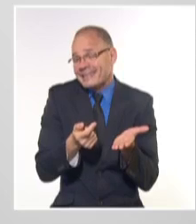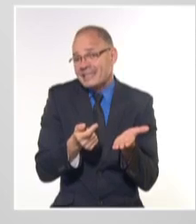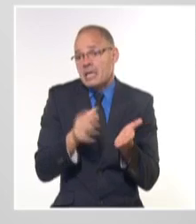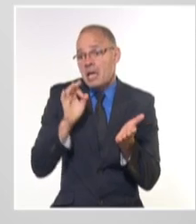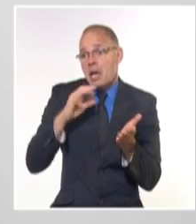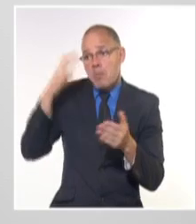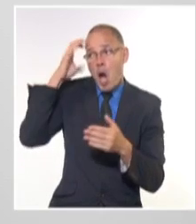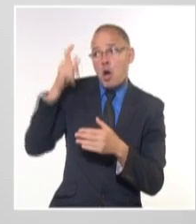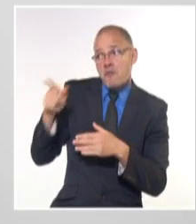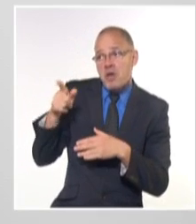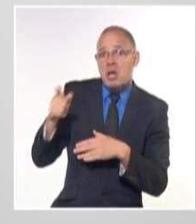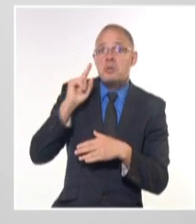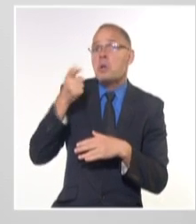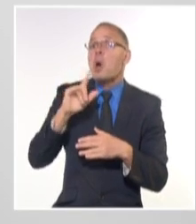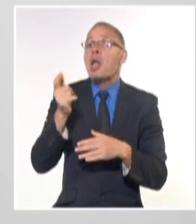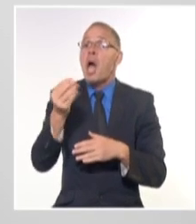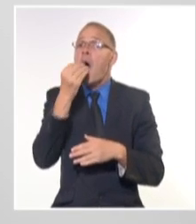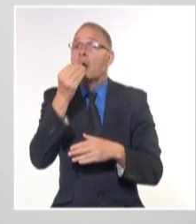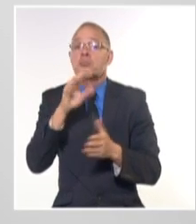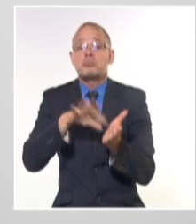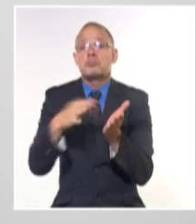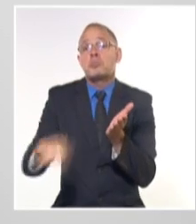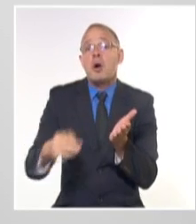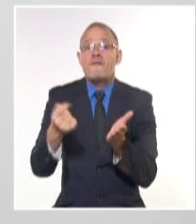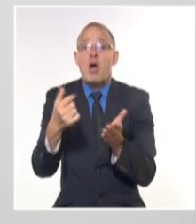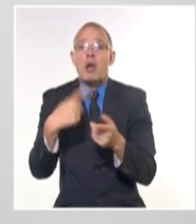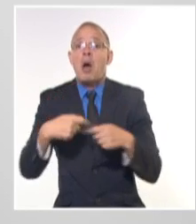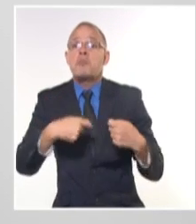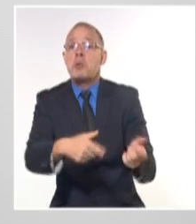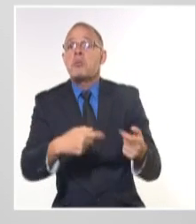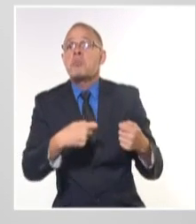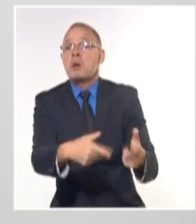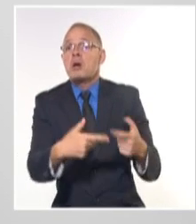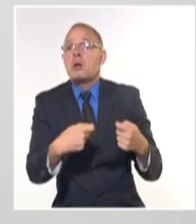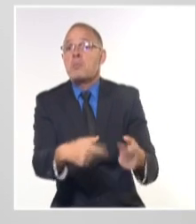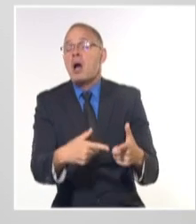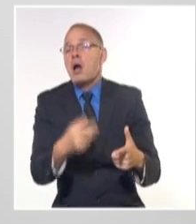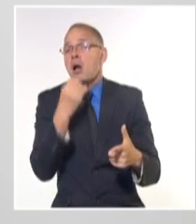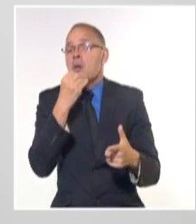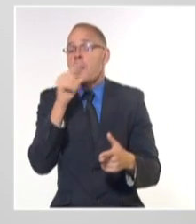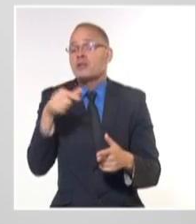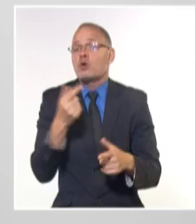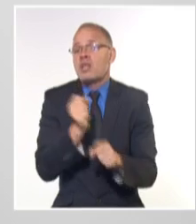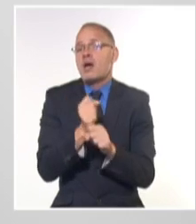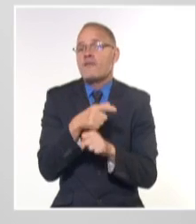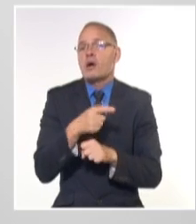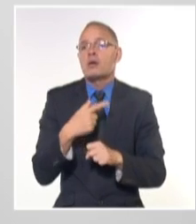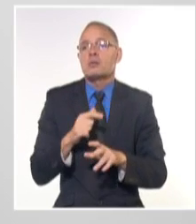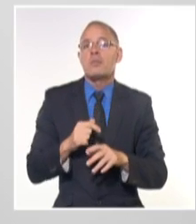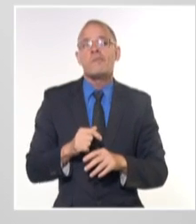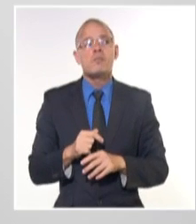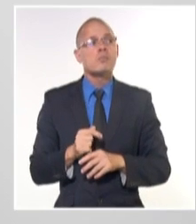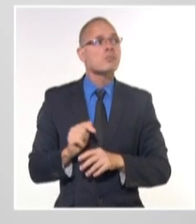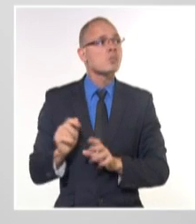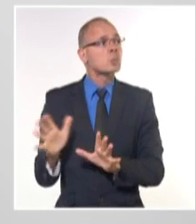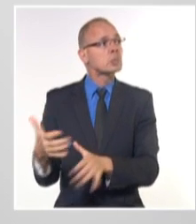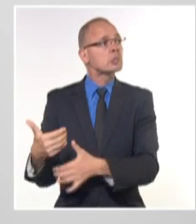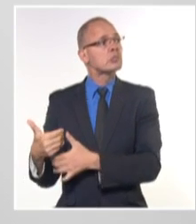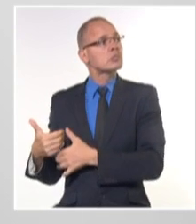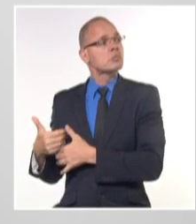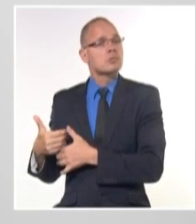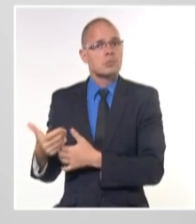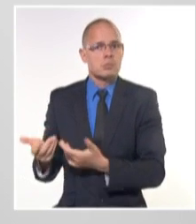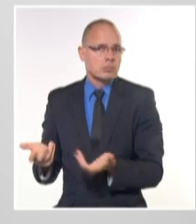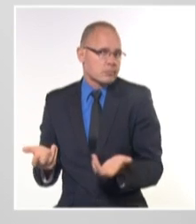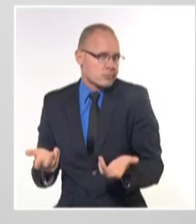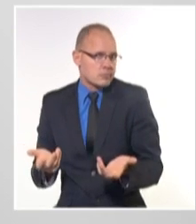la canasta familiar normada y se adquieran entonces por familiares o por trabajadores incluso de registro de consumidores, como se detectó en algunos casos. El dinero,